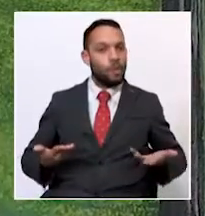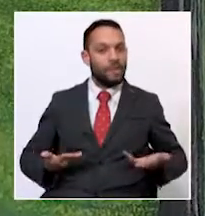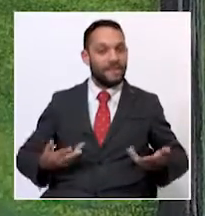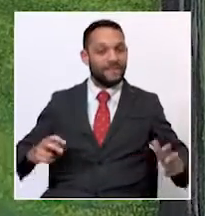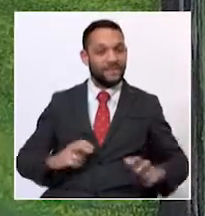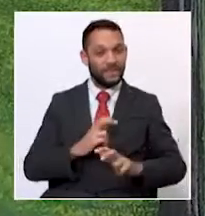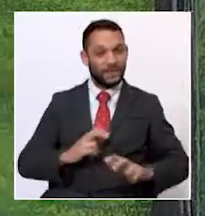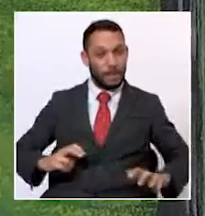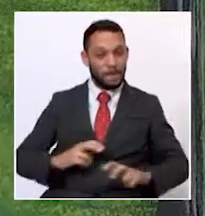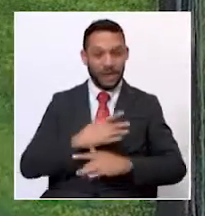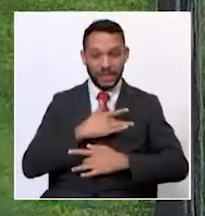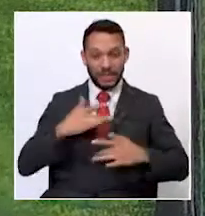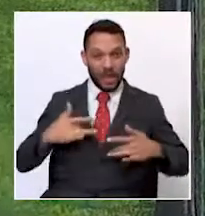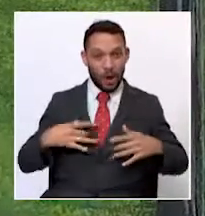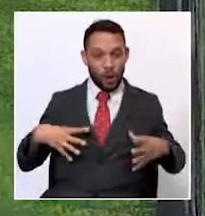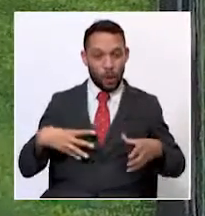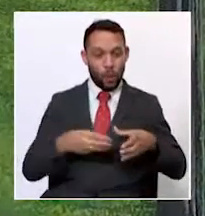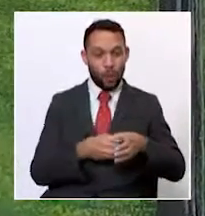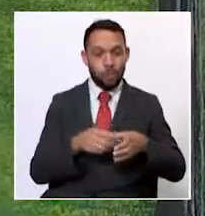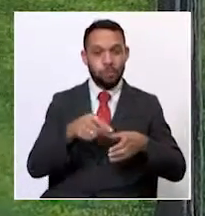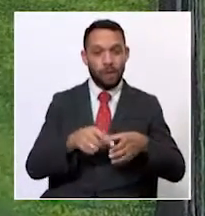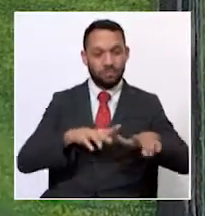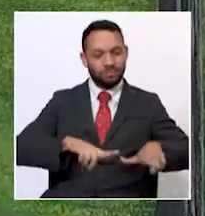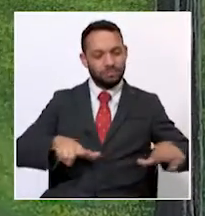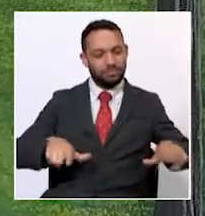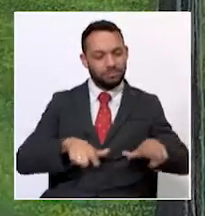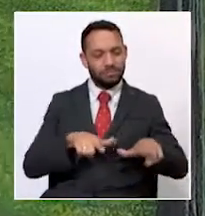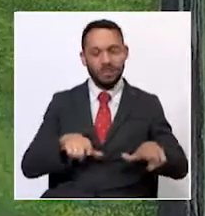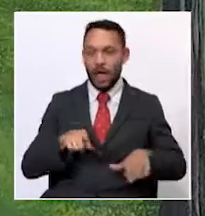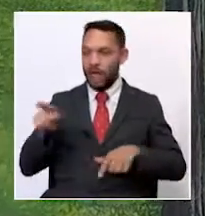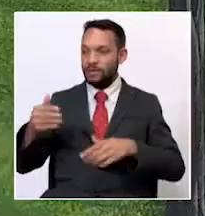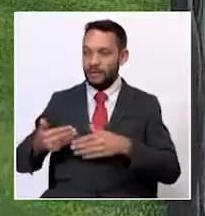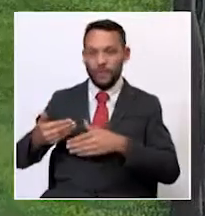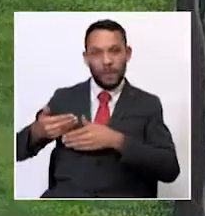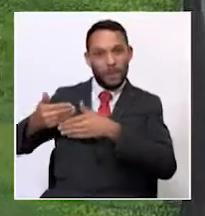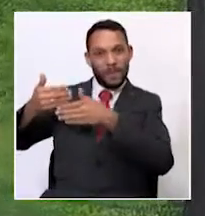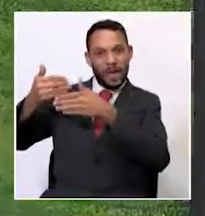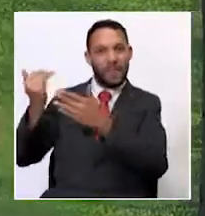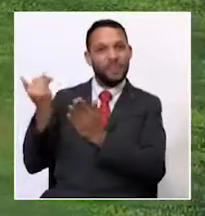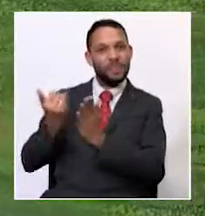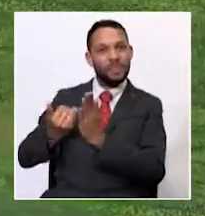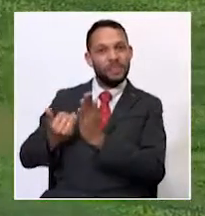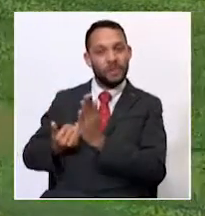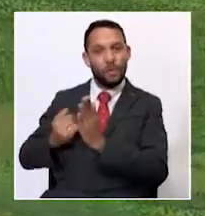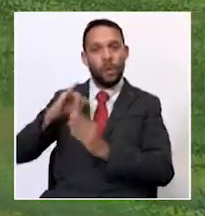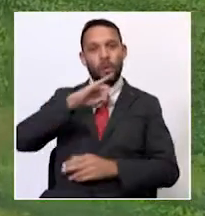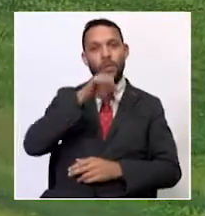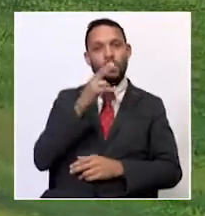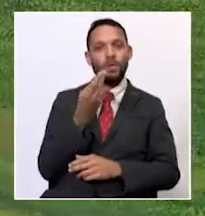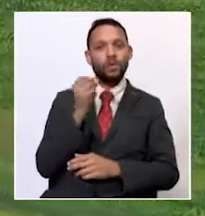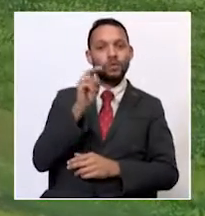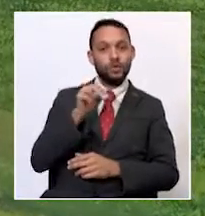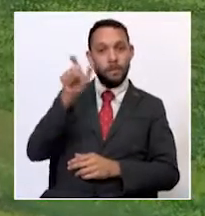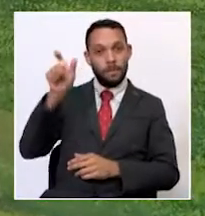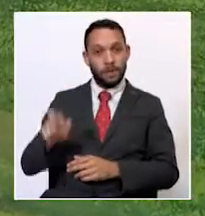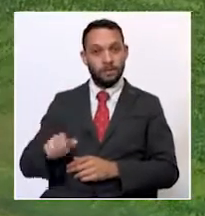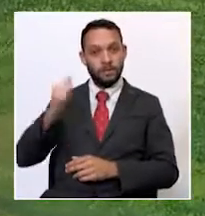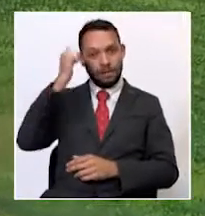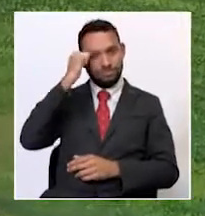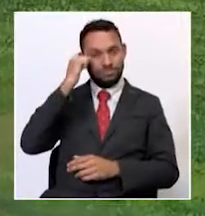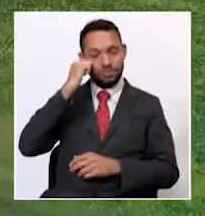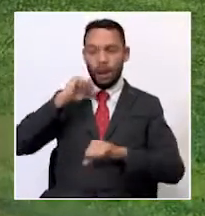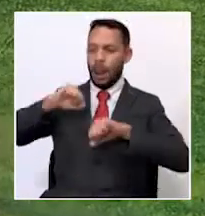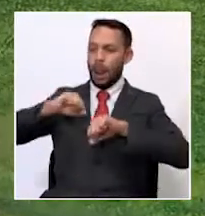la pradera en Dos Quebradas con estos lindos paisajes del maestro John Jaime Morales y su hijo, donde vemos el trasfondo de nuestro